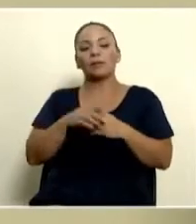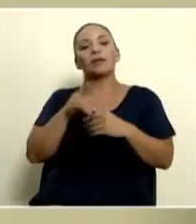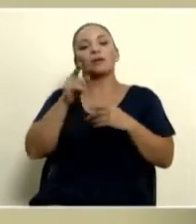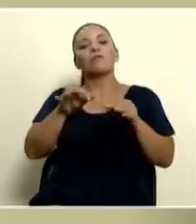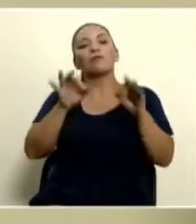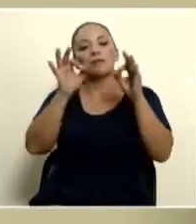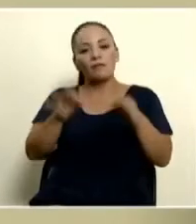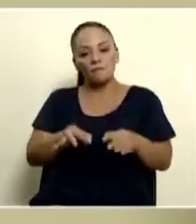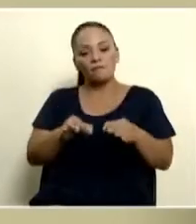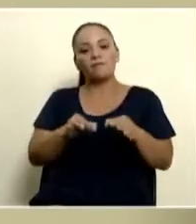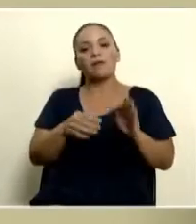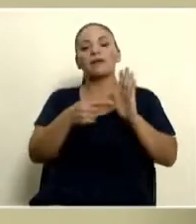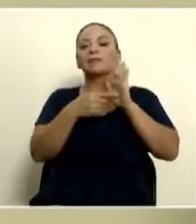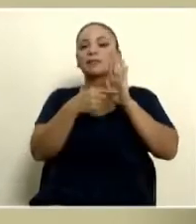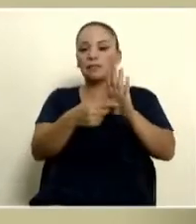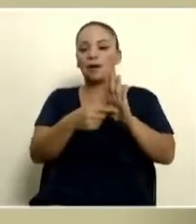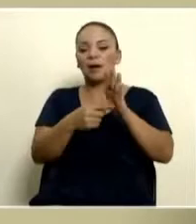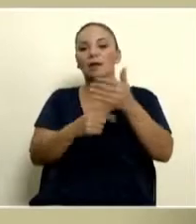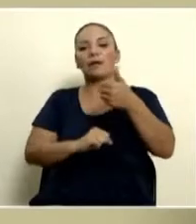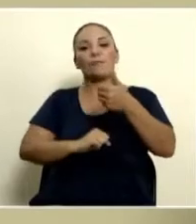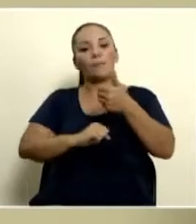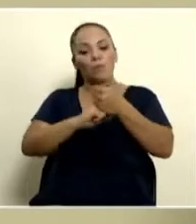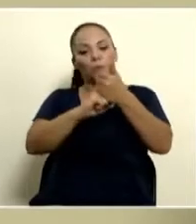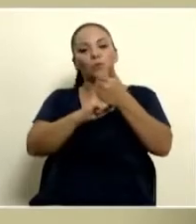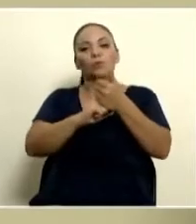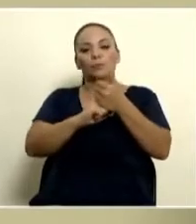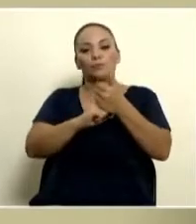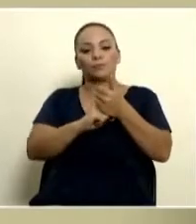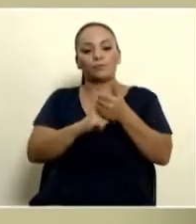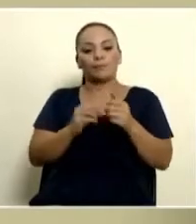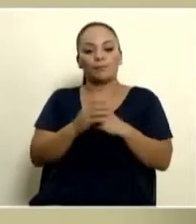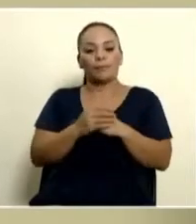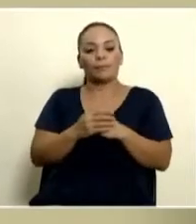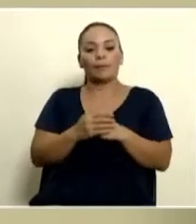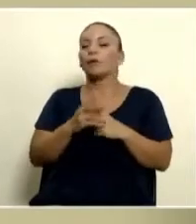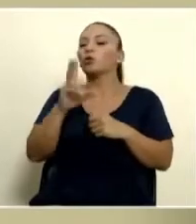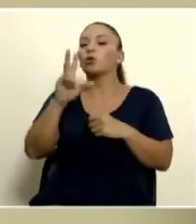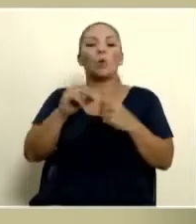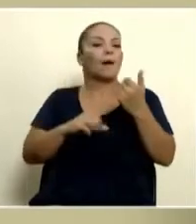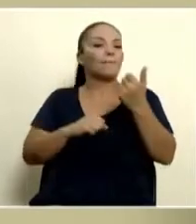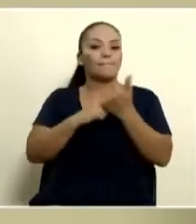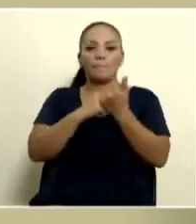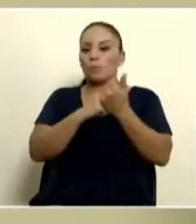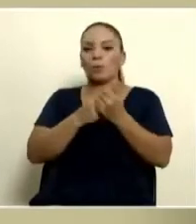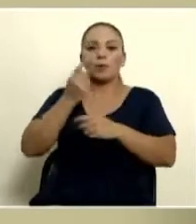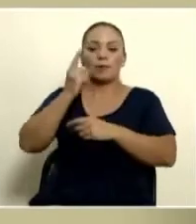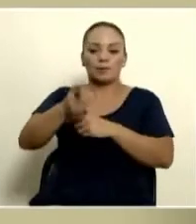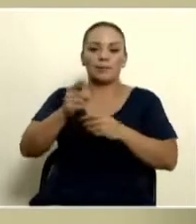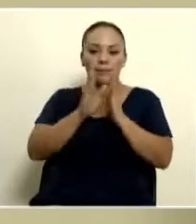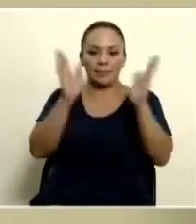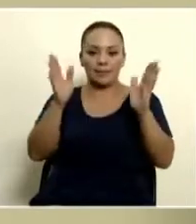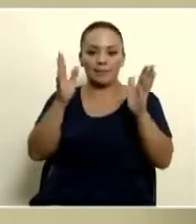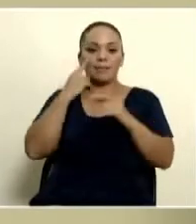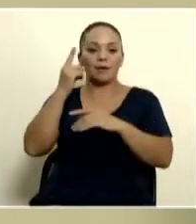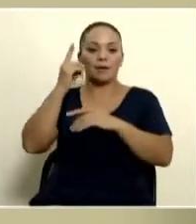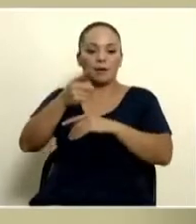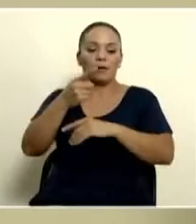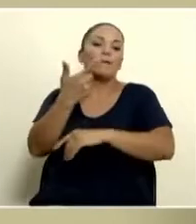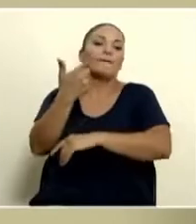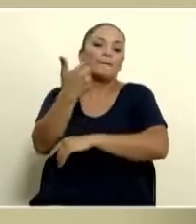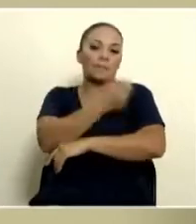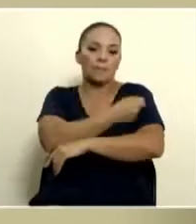ratifican y señalan el apoyo, que no apoyan la introducción de la obligatoriedad general para vacunarse con